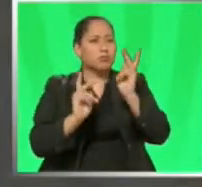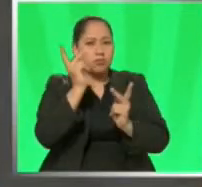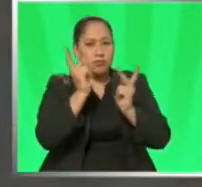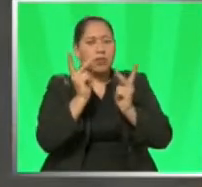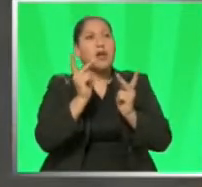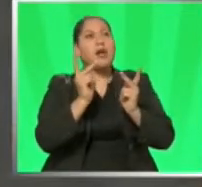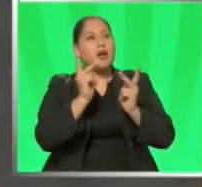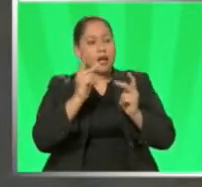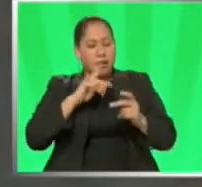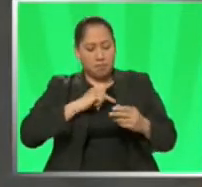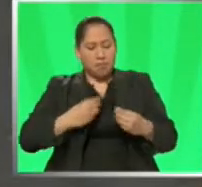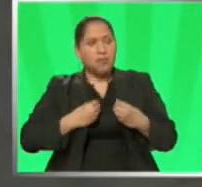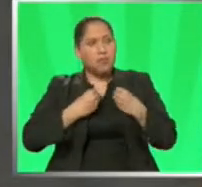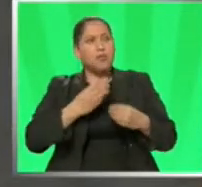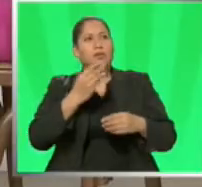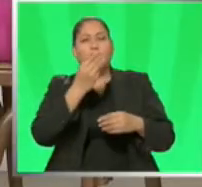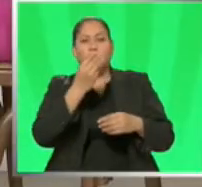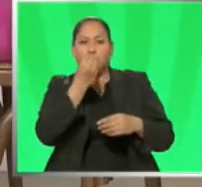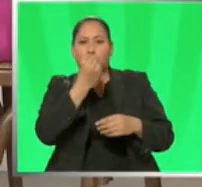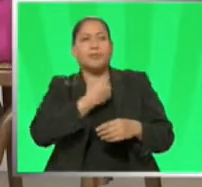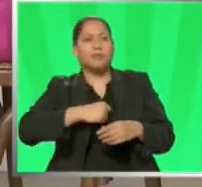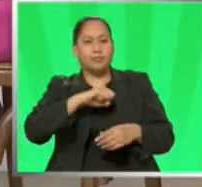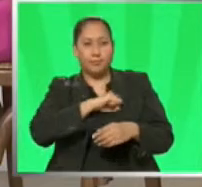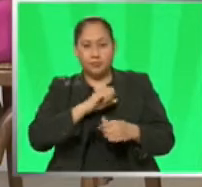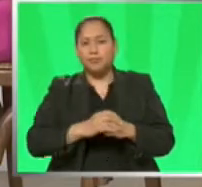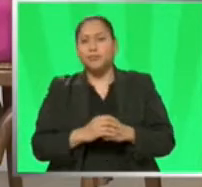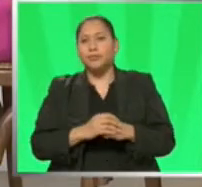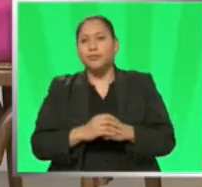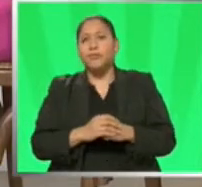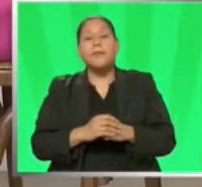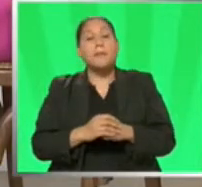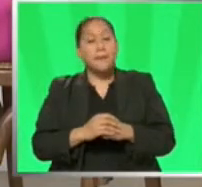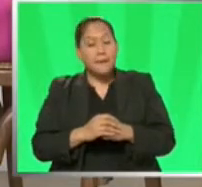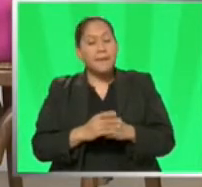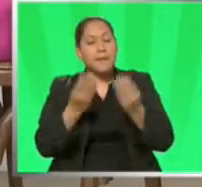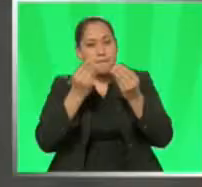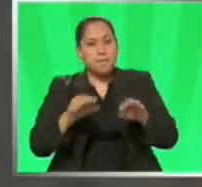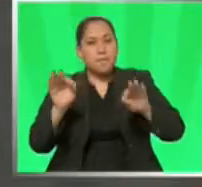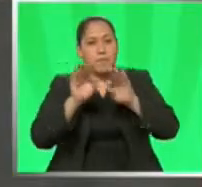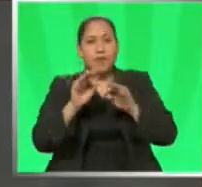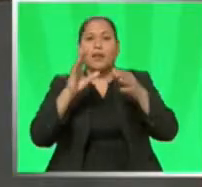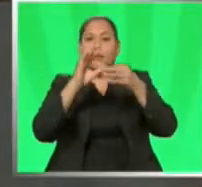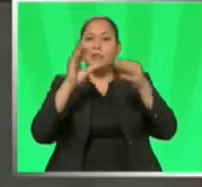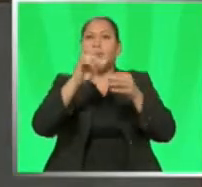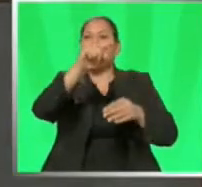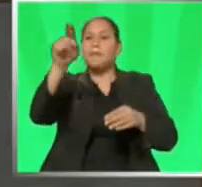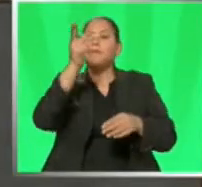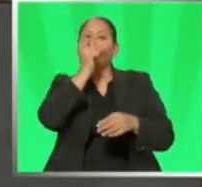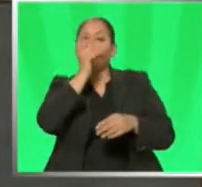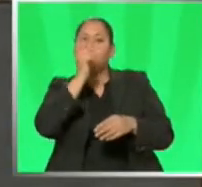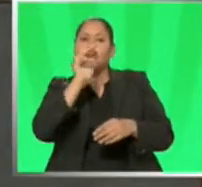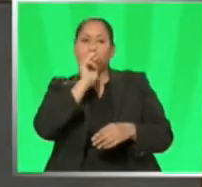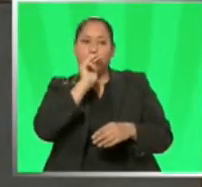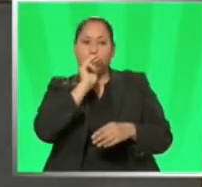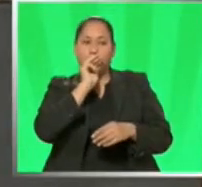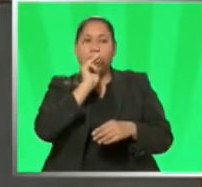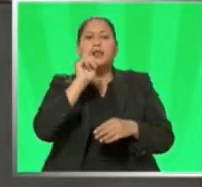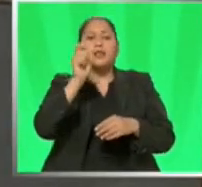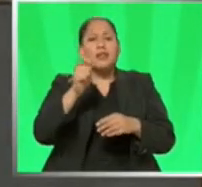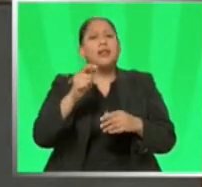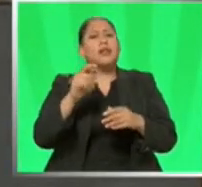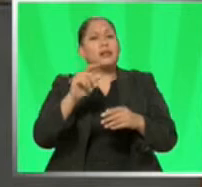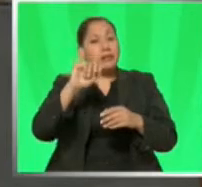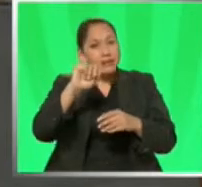como parte de una alimentación saludable. Muy bien. Y bueno, pues sobre todo hacer mención a los papás, ¿no? De